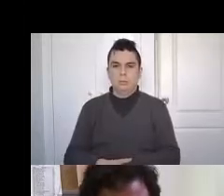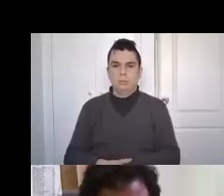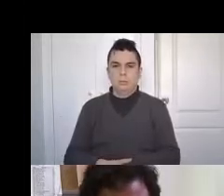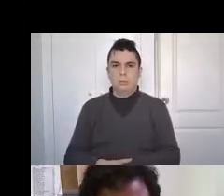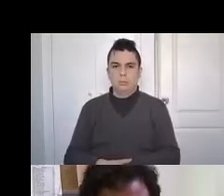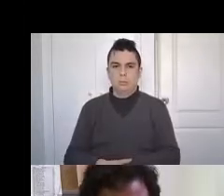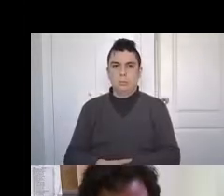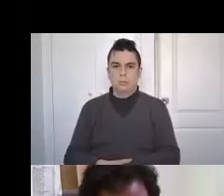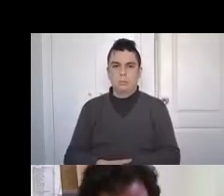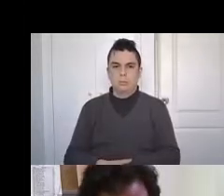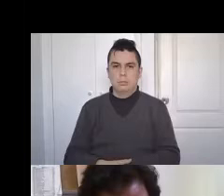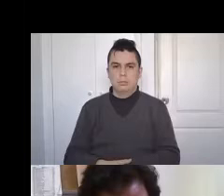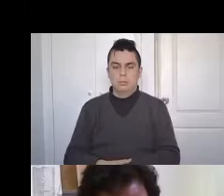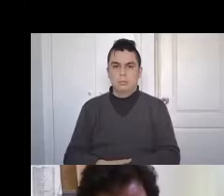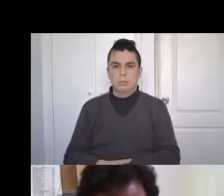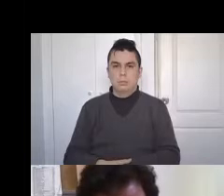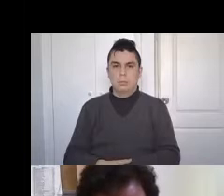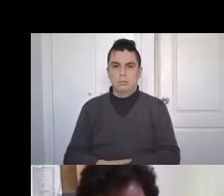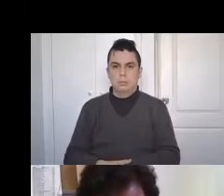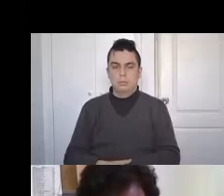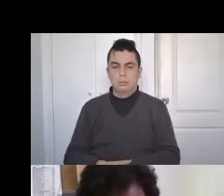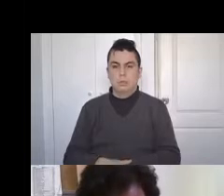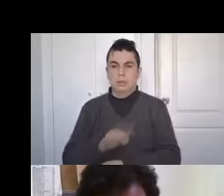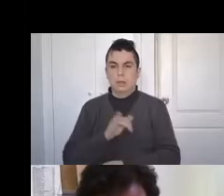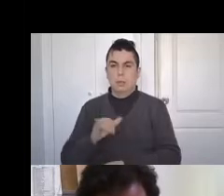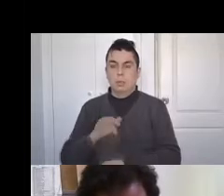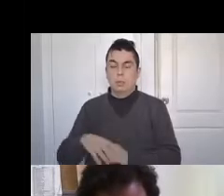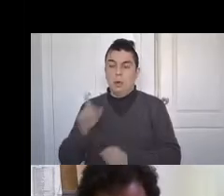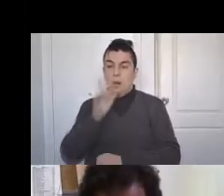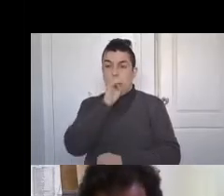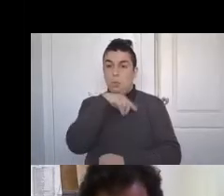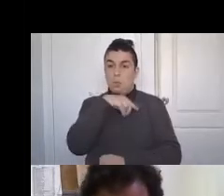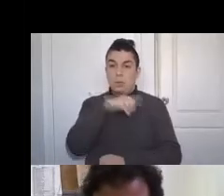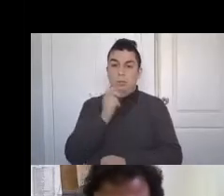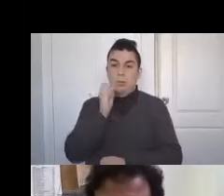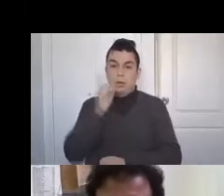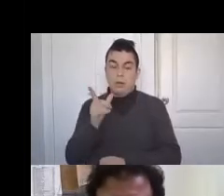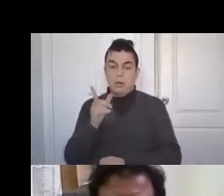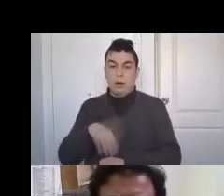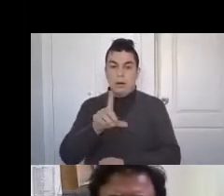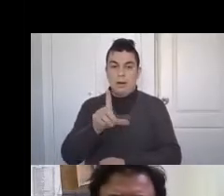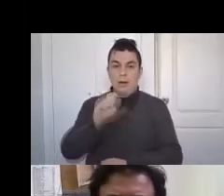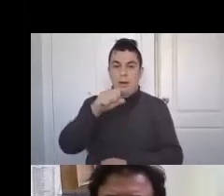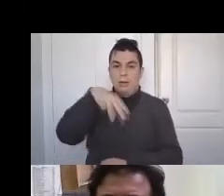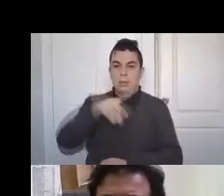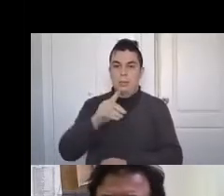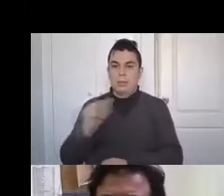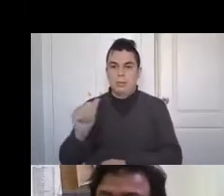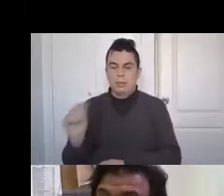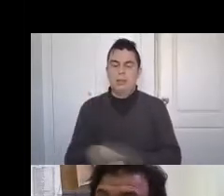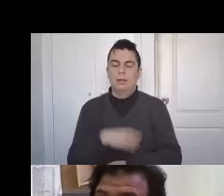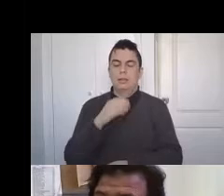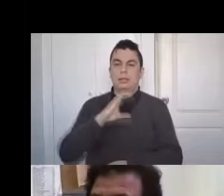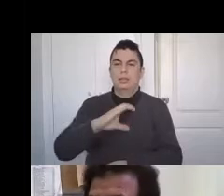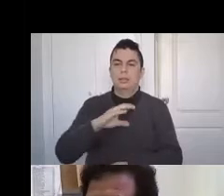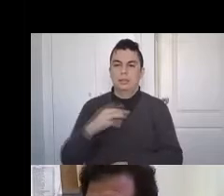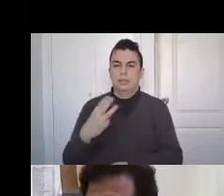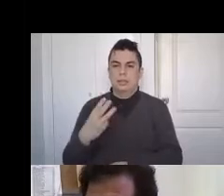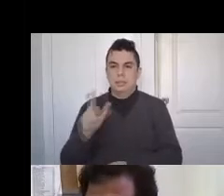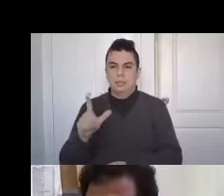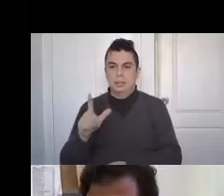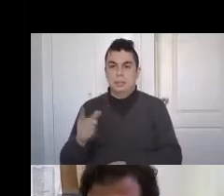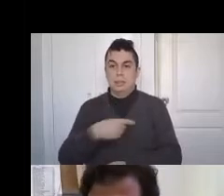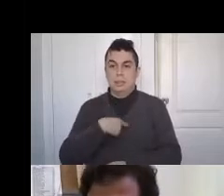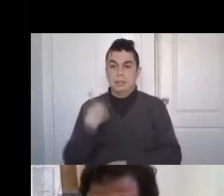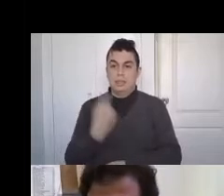tenemos la última que se agregó, ¿cierto? Fue esta Lambda C37, que es una que tenemos exclusivamente en nuestro